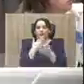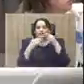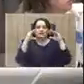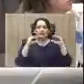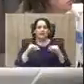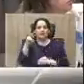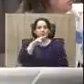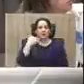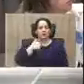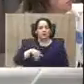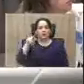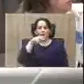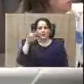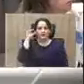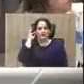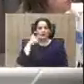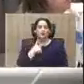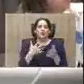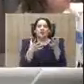Quiero hablar de un tema que se tocó